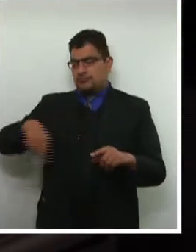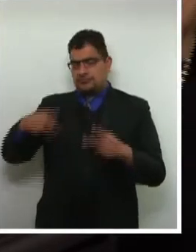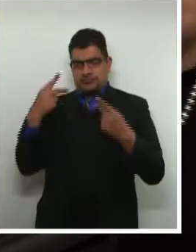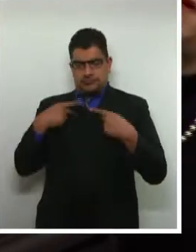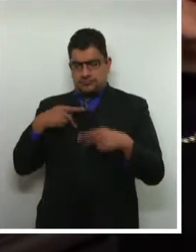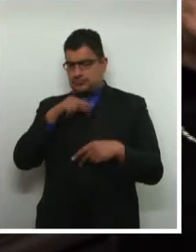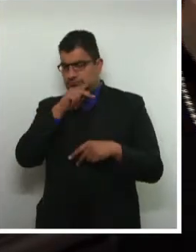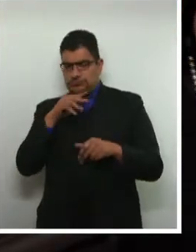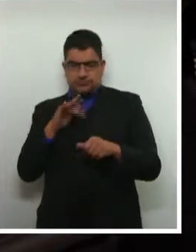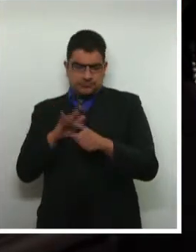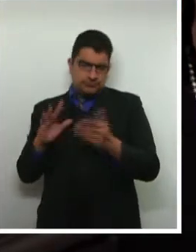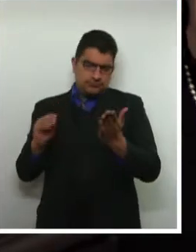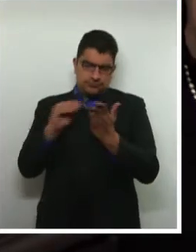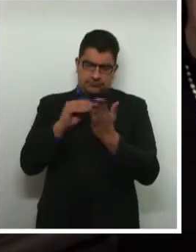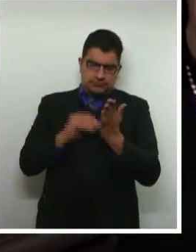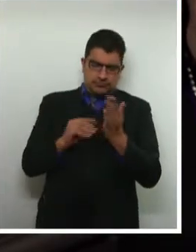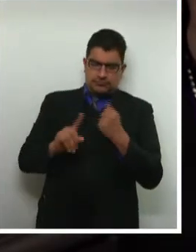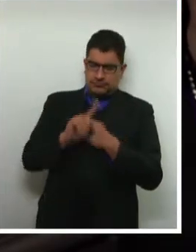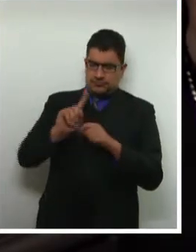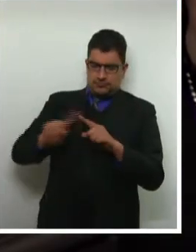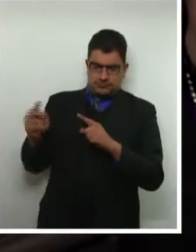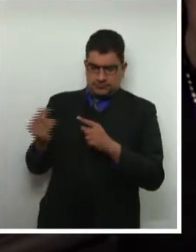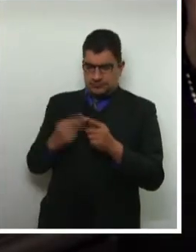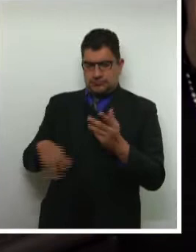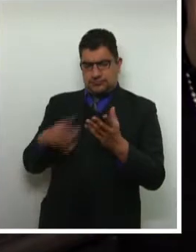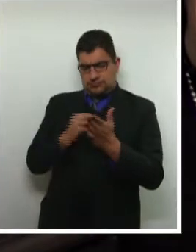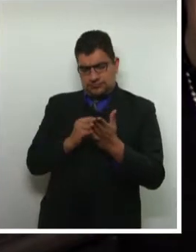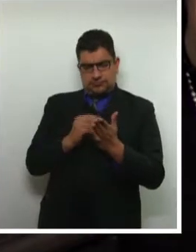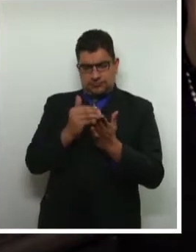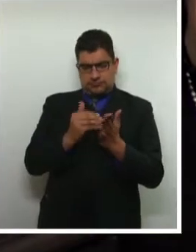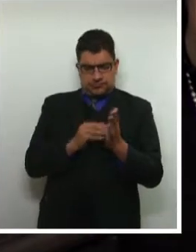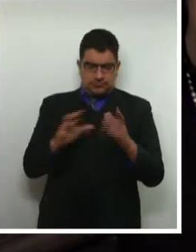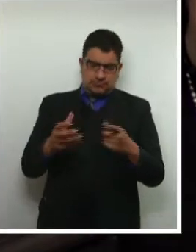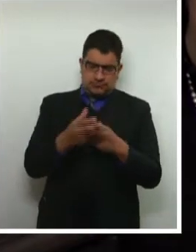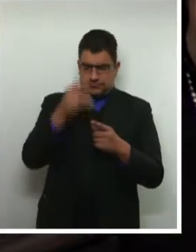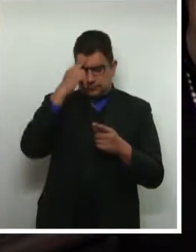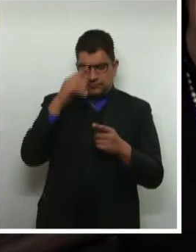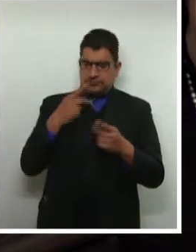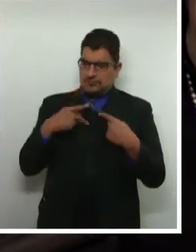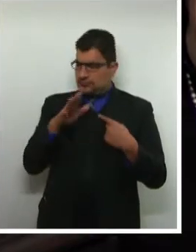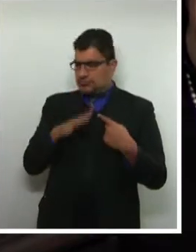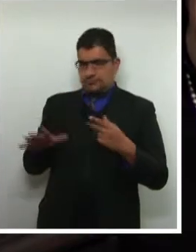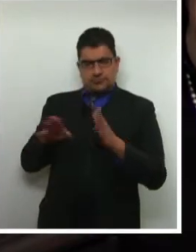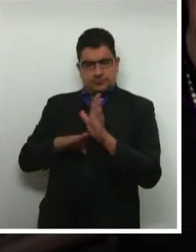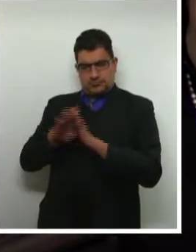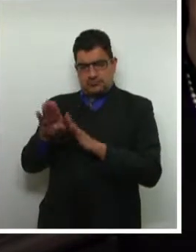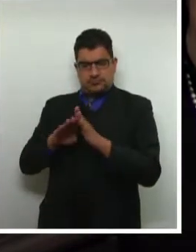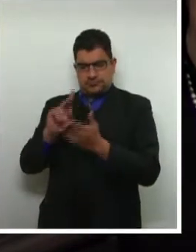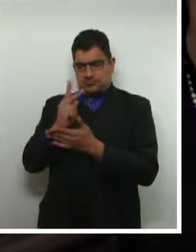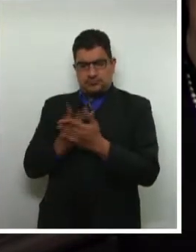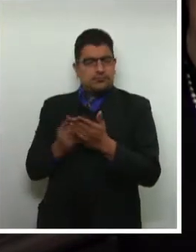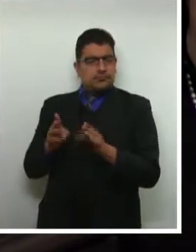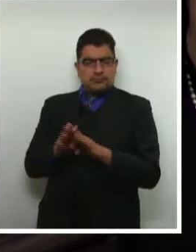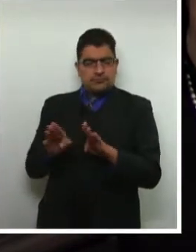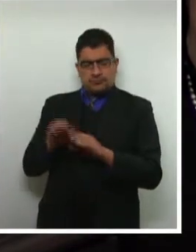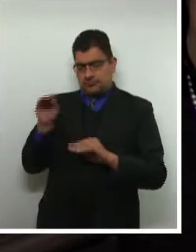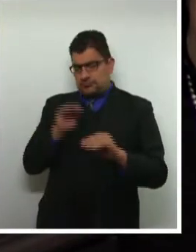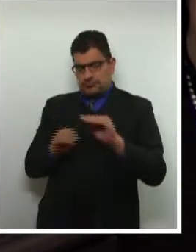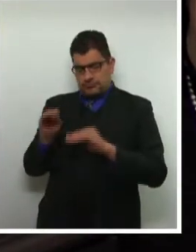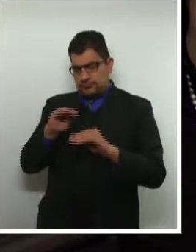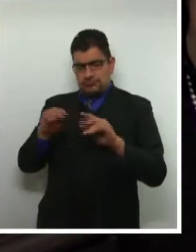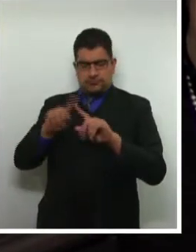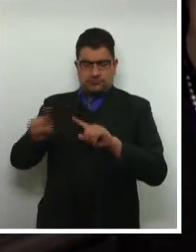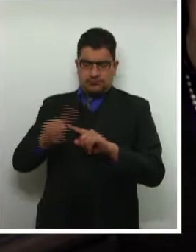hoy ocupan al Consejo, en el sentido de participar en la planeación, en el diseño de políticas públicas